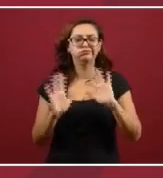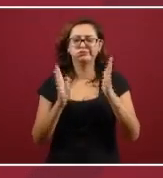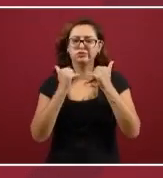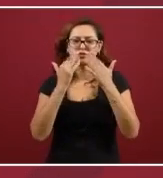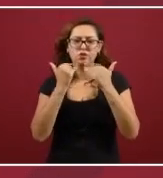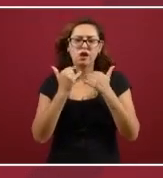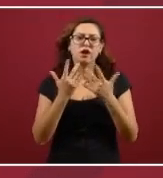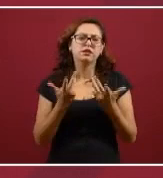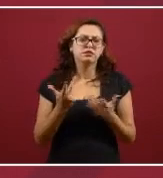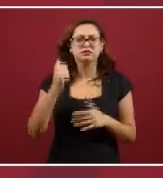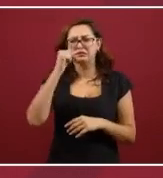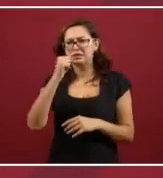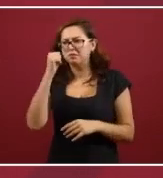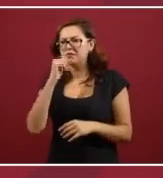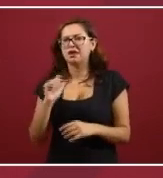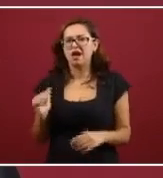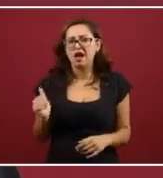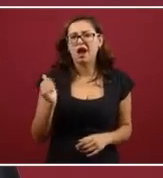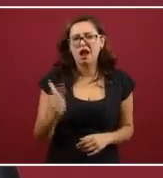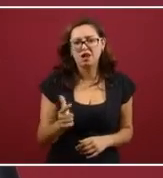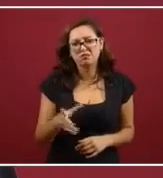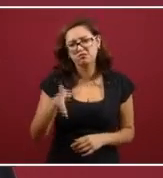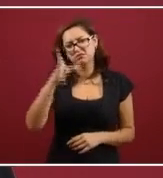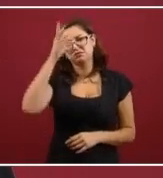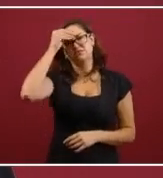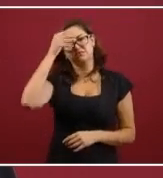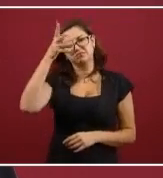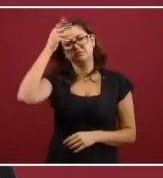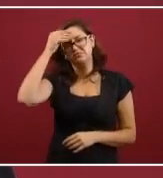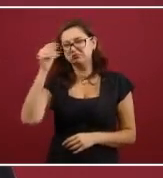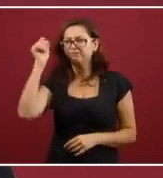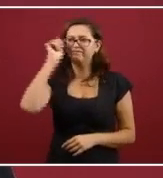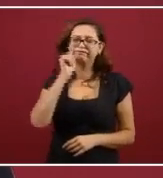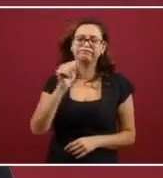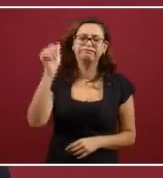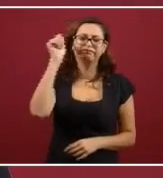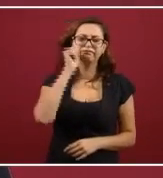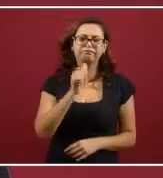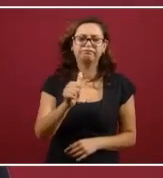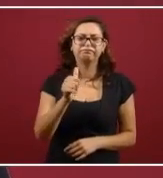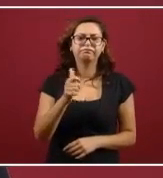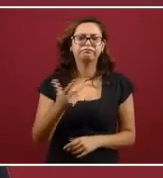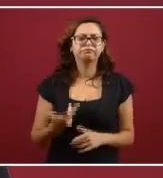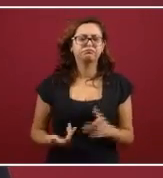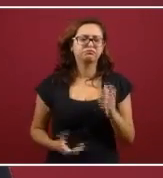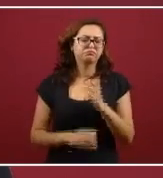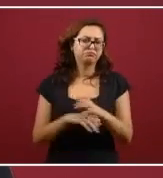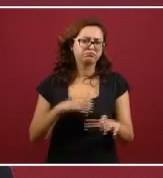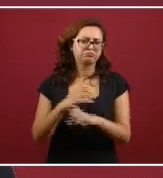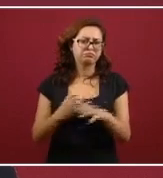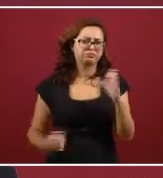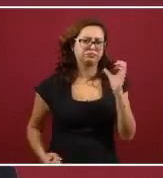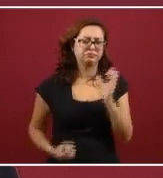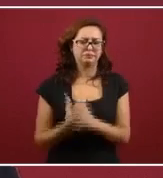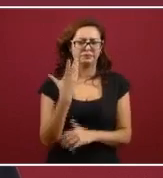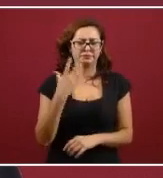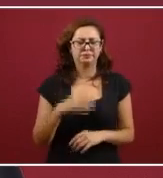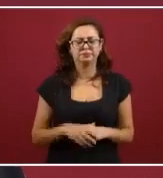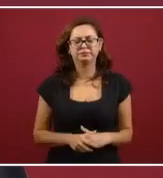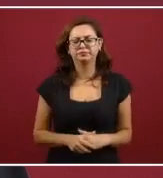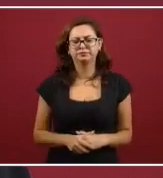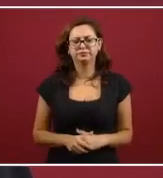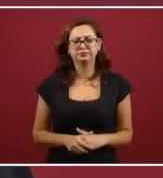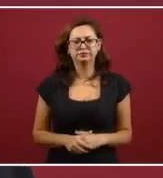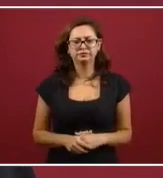siempre se aprende, siempre está uno conociendo nuevas cosas. Entonces, como vamos